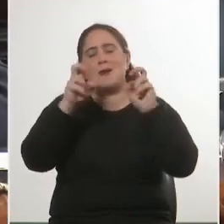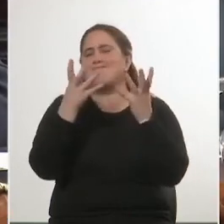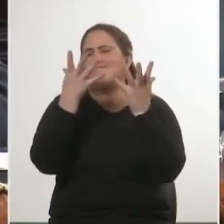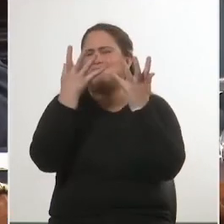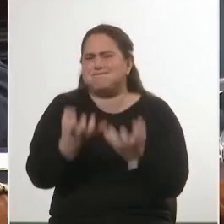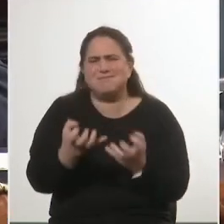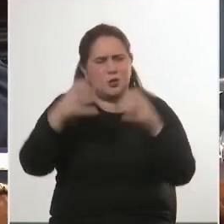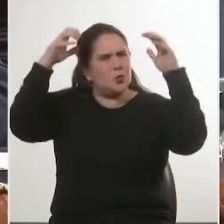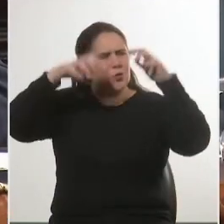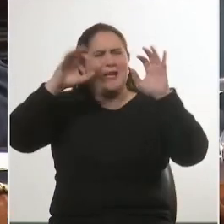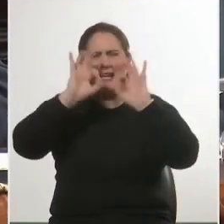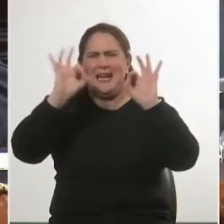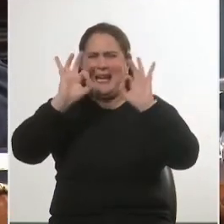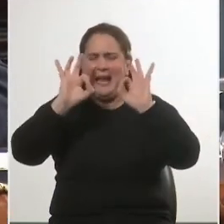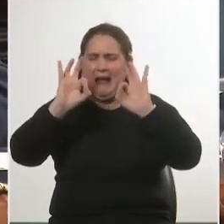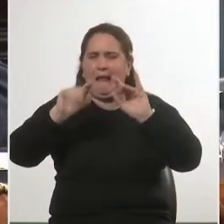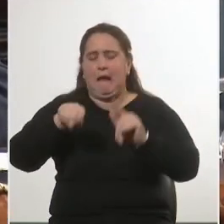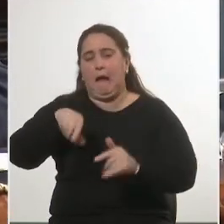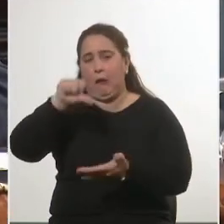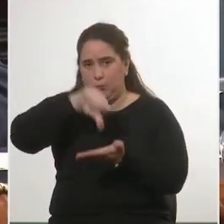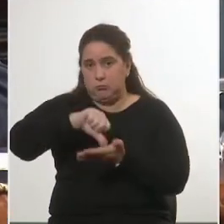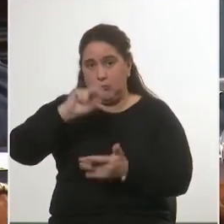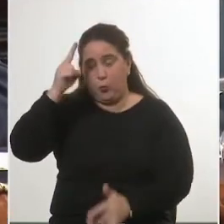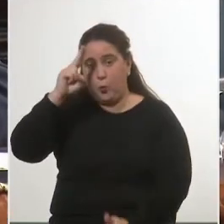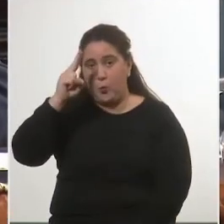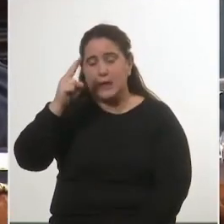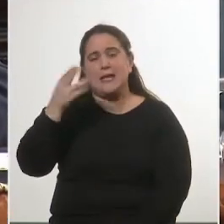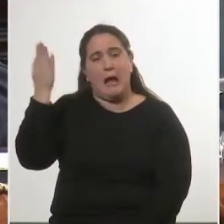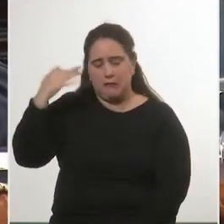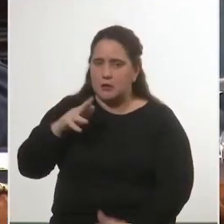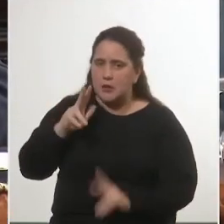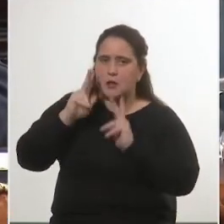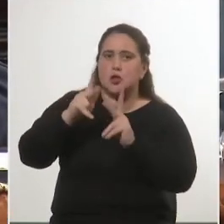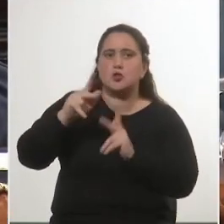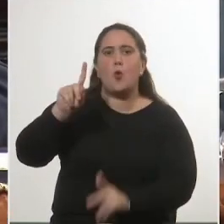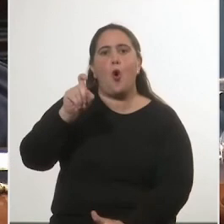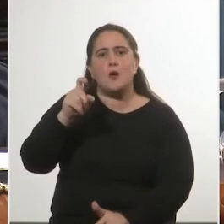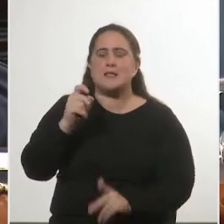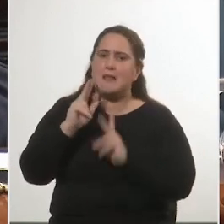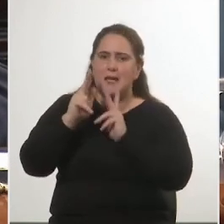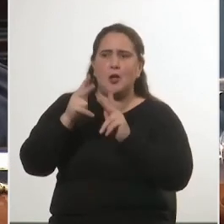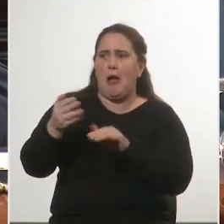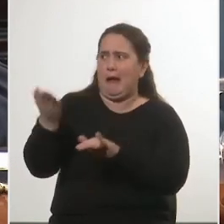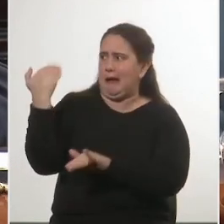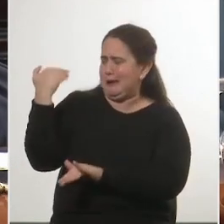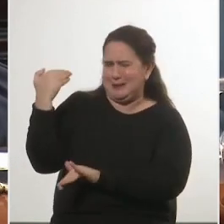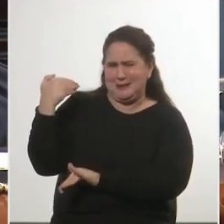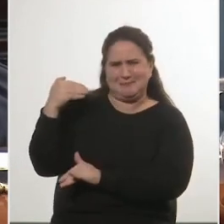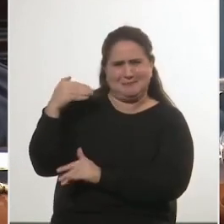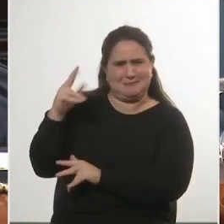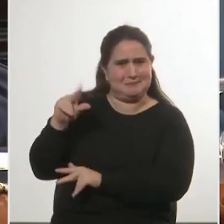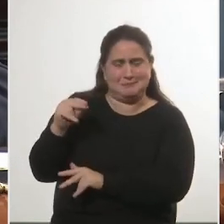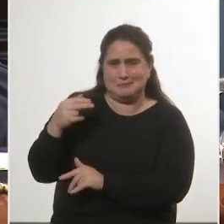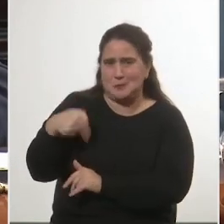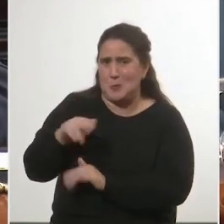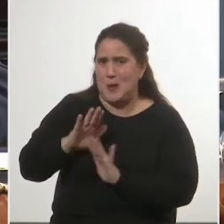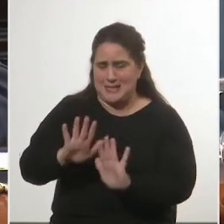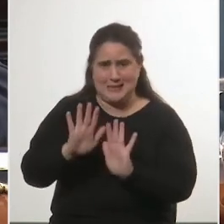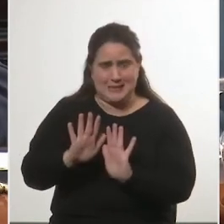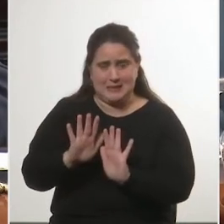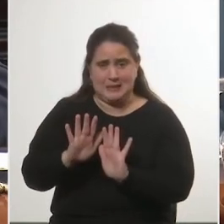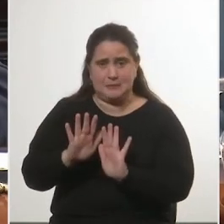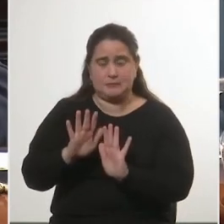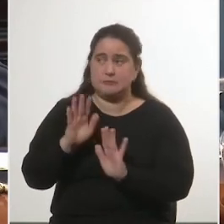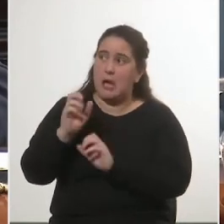que transita este país. Recordamos, como ya lo dijeron, que es, según informado por OCE, un evento sin precedentes a nivel nacional. En